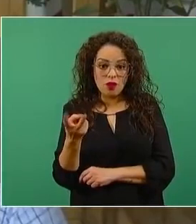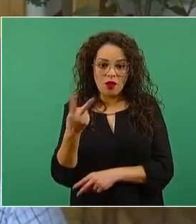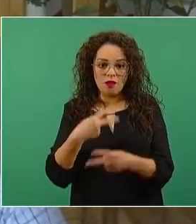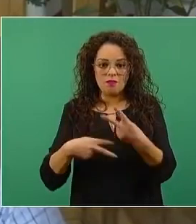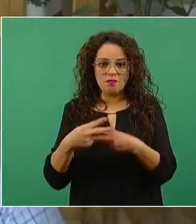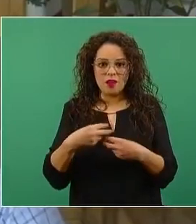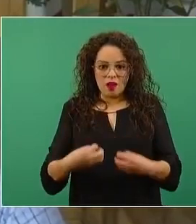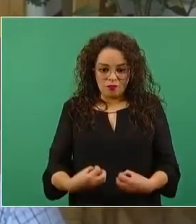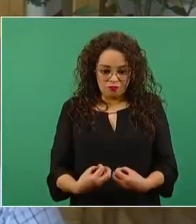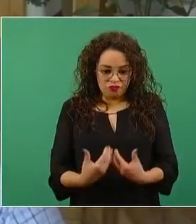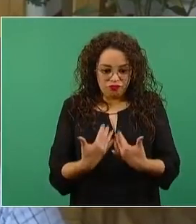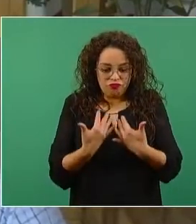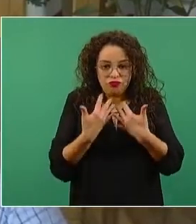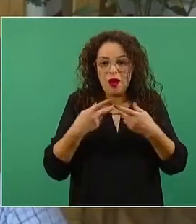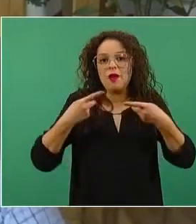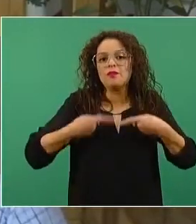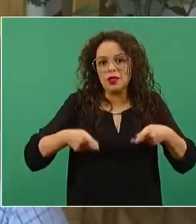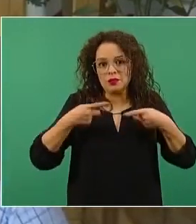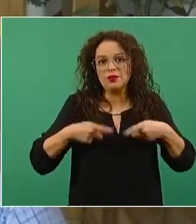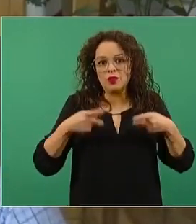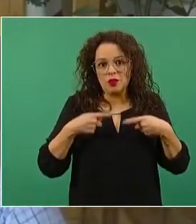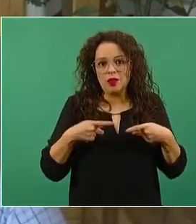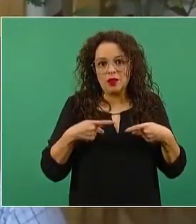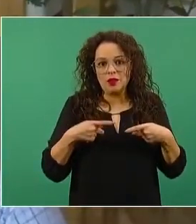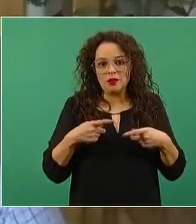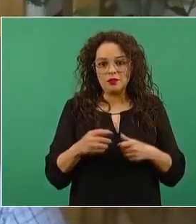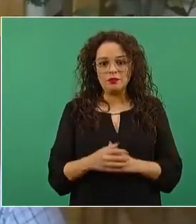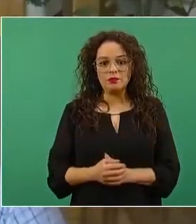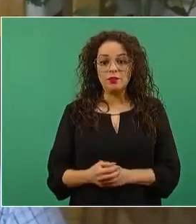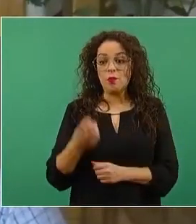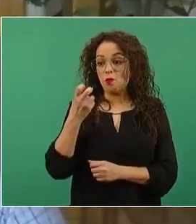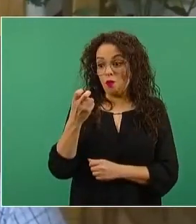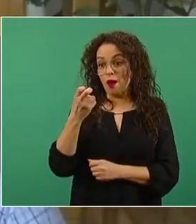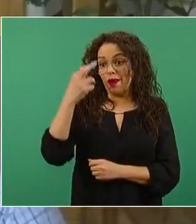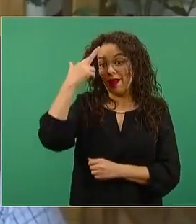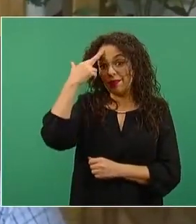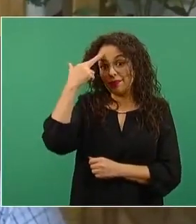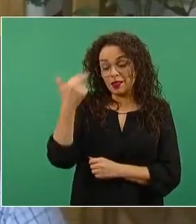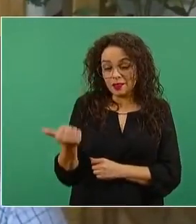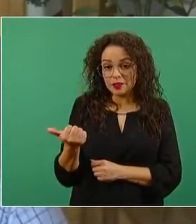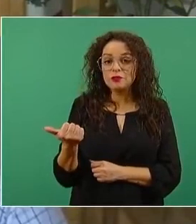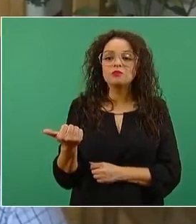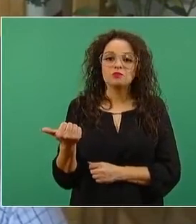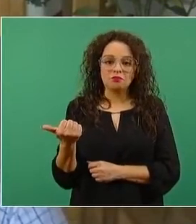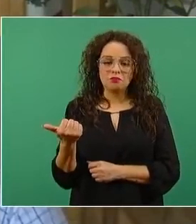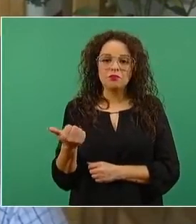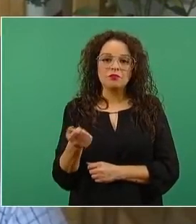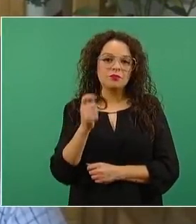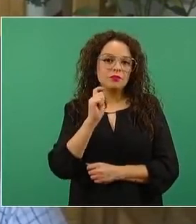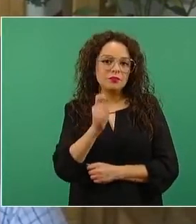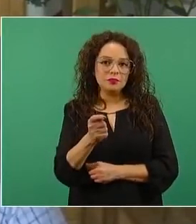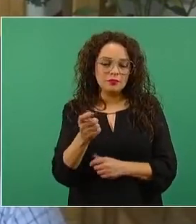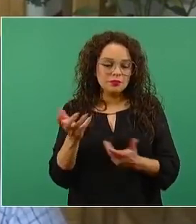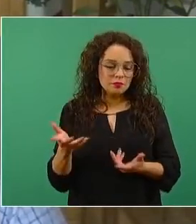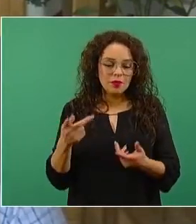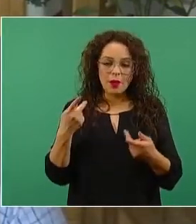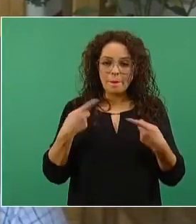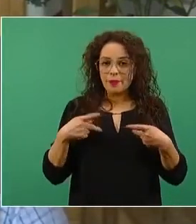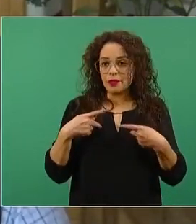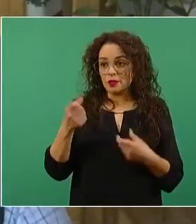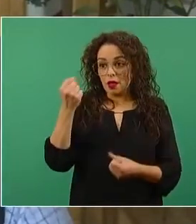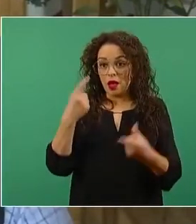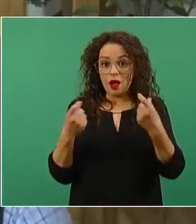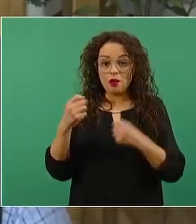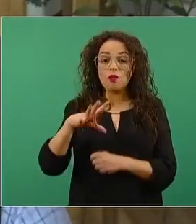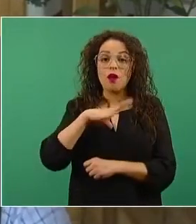reacción anafiláctica en la persona. Y esto entonces de seguro es porque, como sabemos, hay personas que pueden ser